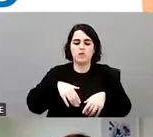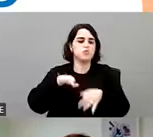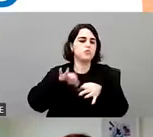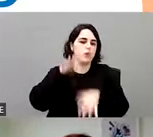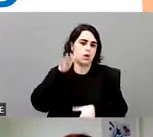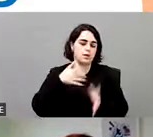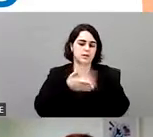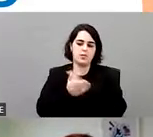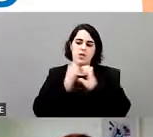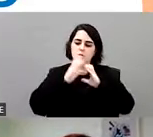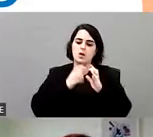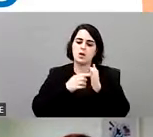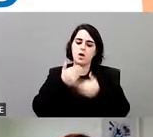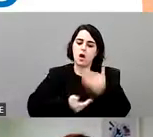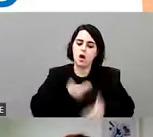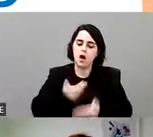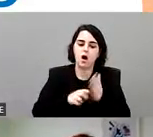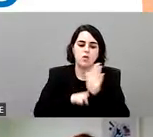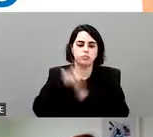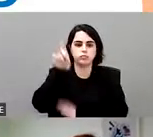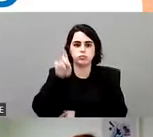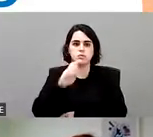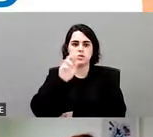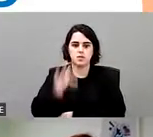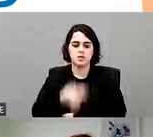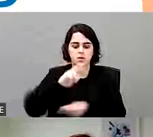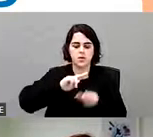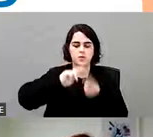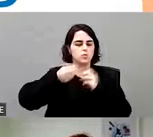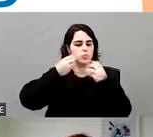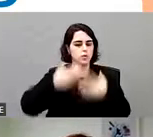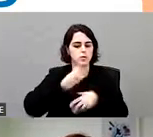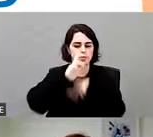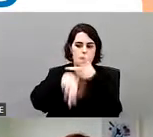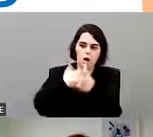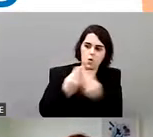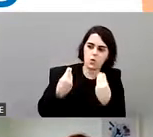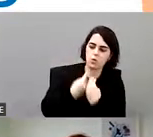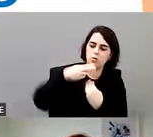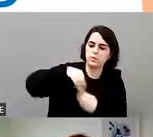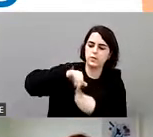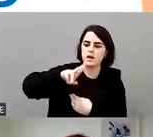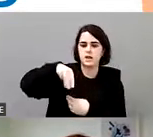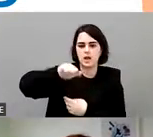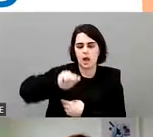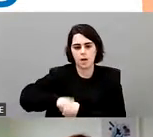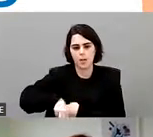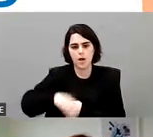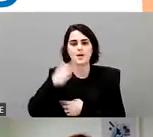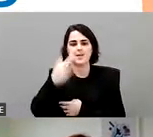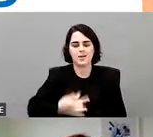habilidades comunicativas. Tuvo muy buena respuesta, hicimos sesiones de videollamadas con Miriam y con